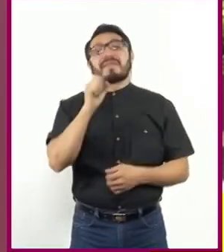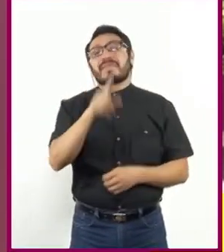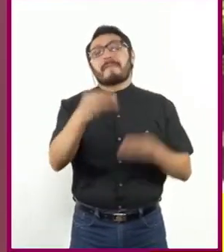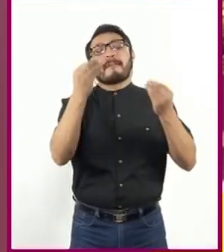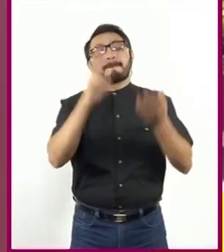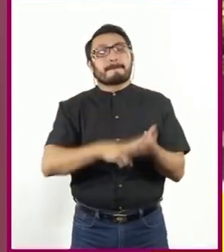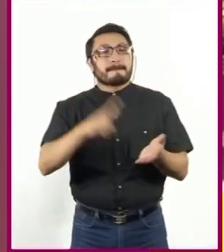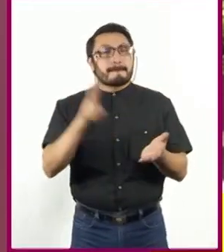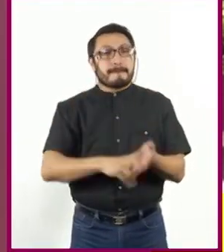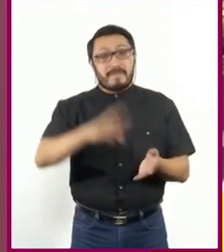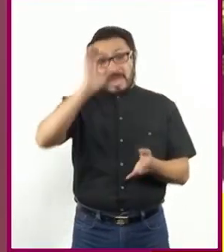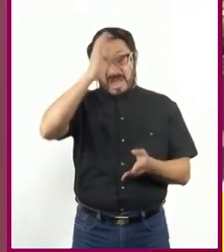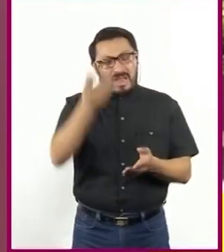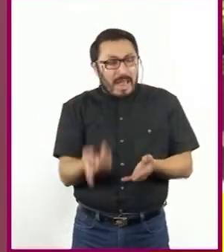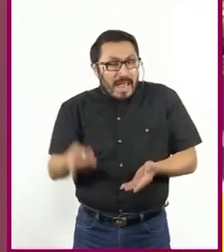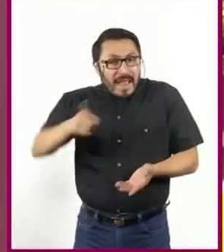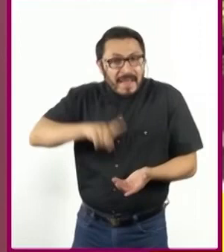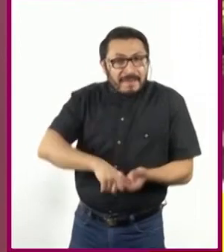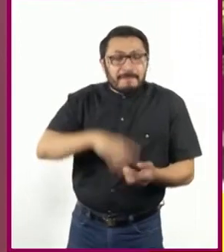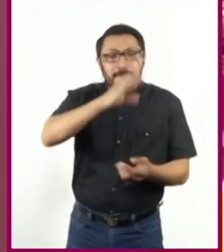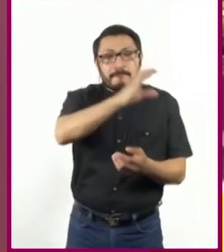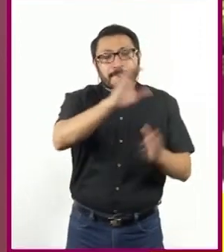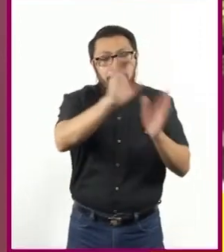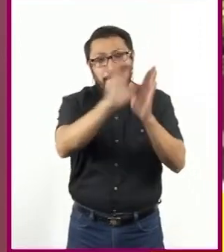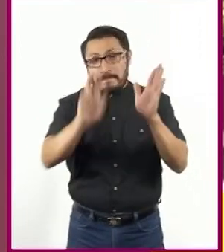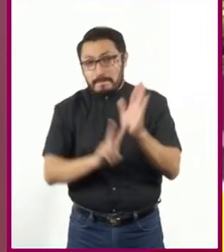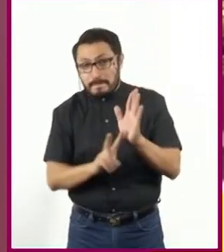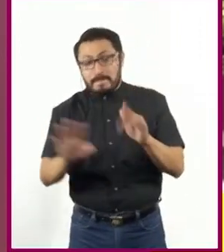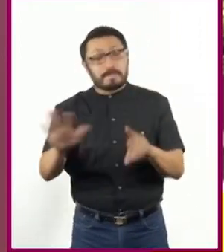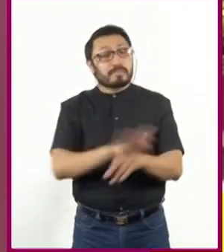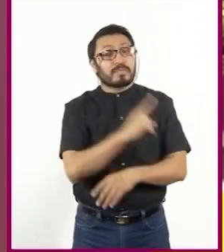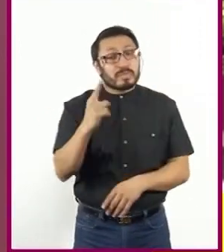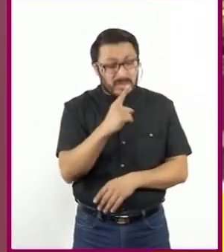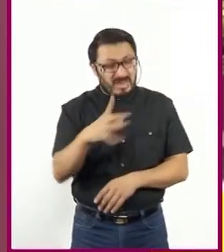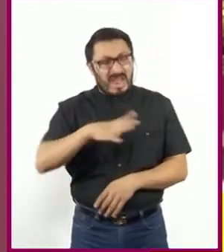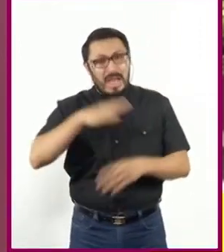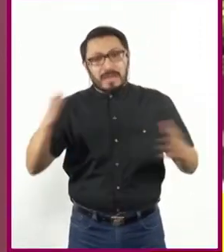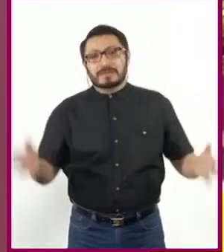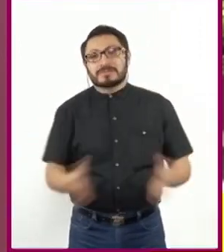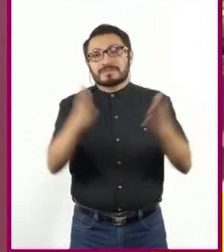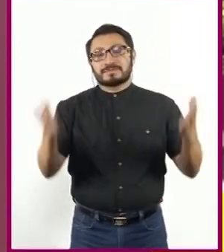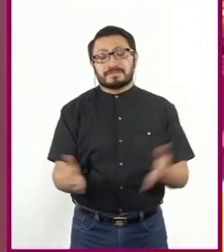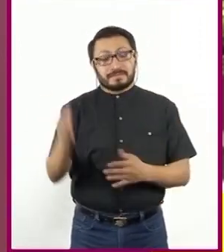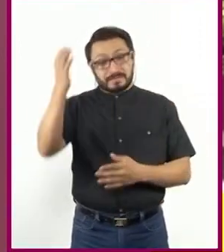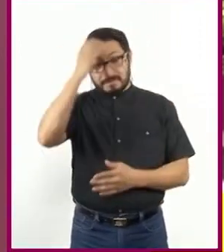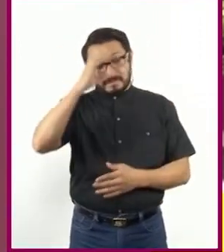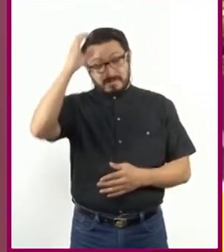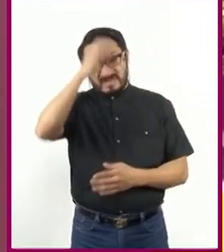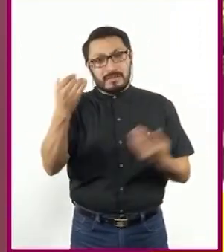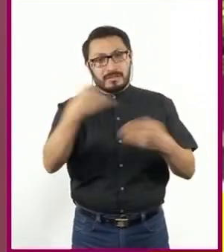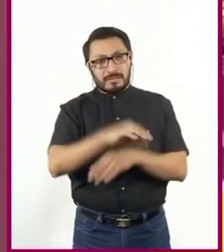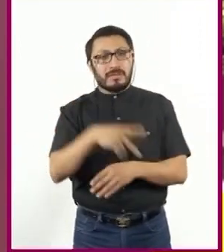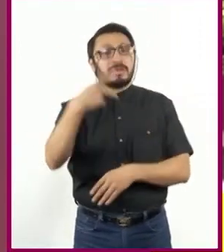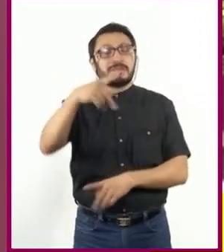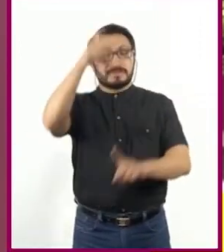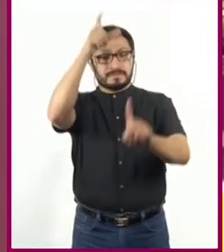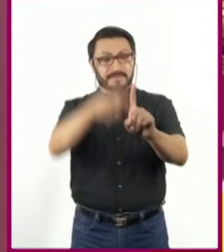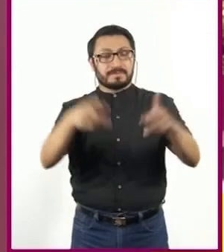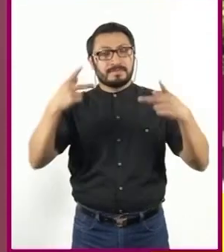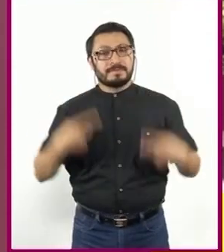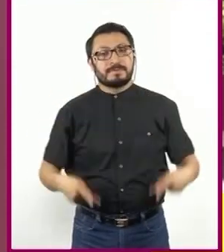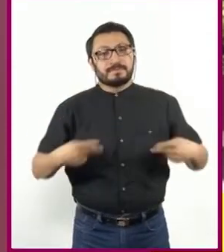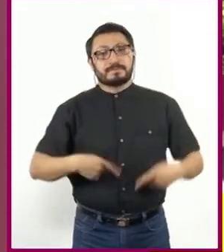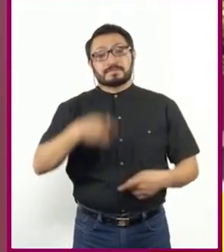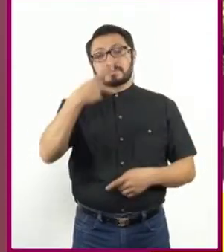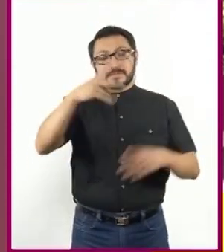valor cuando lo incluyen en un currículo, ya que refuerza la conciencia sobre su calidad como personas y en